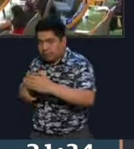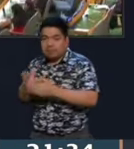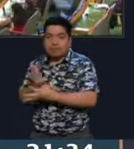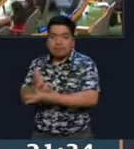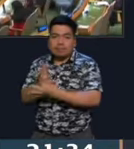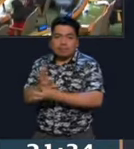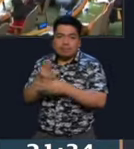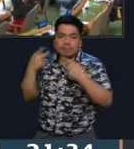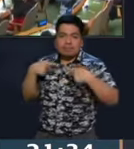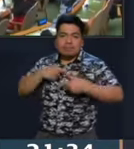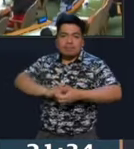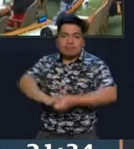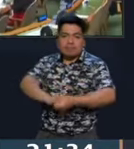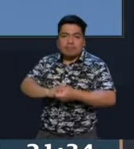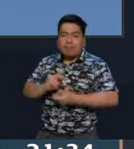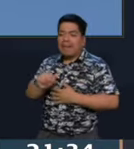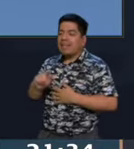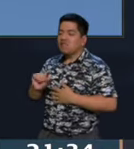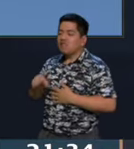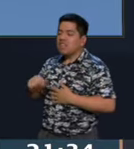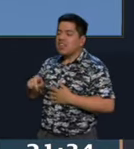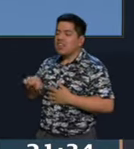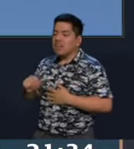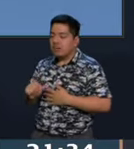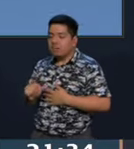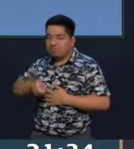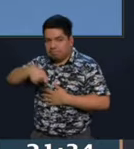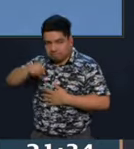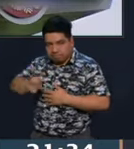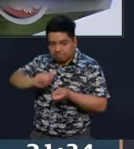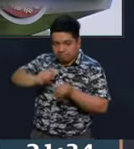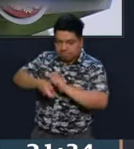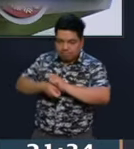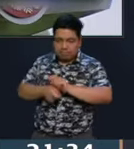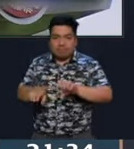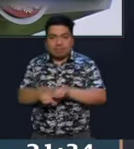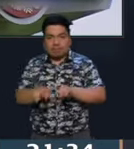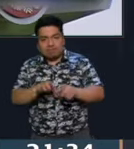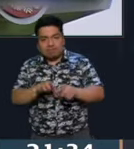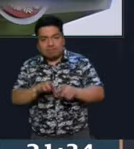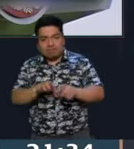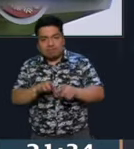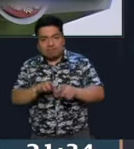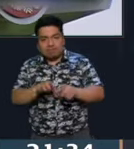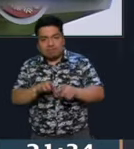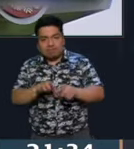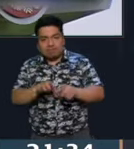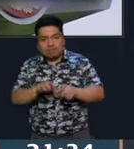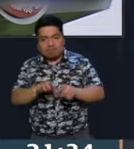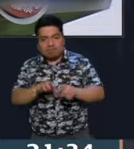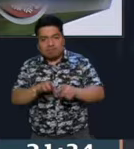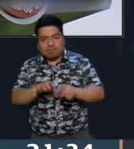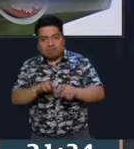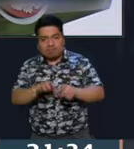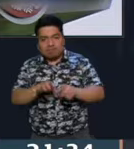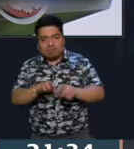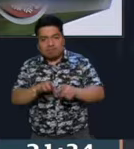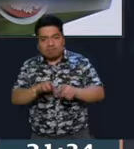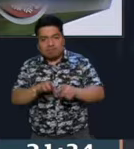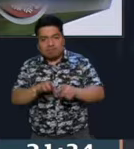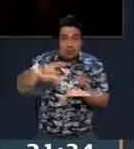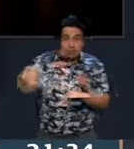constitución política del Ecuador, porque con esto violan, todos ellos en general, aluden a la figura del pacta